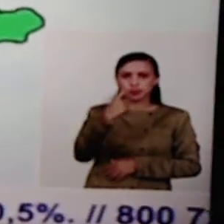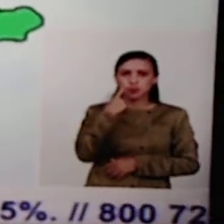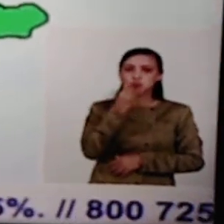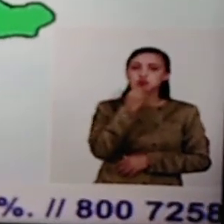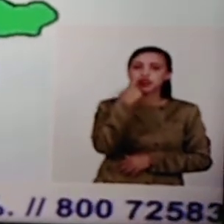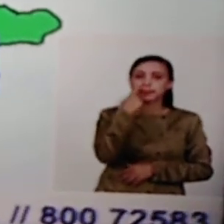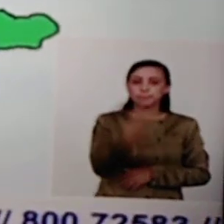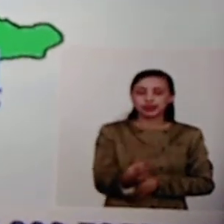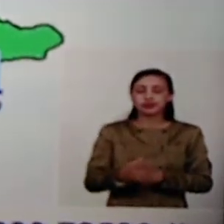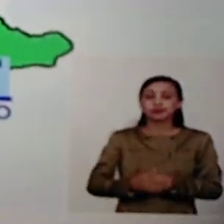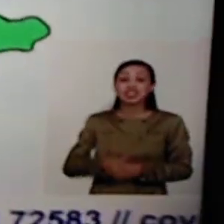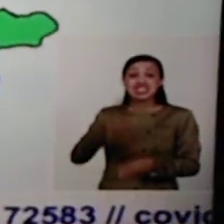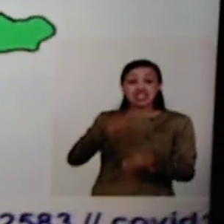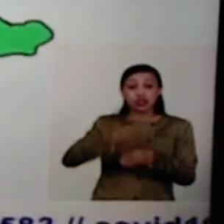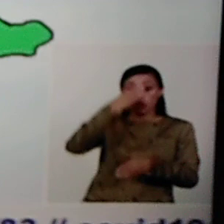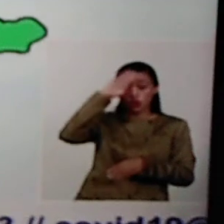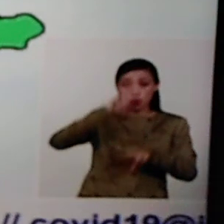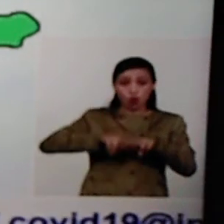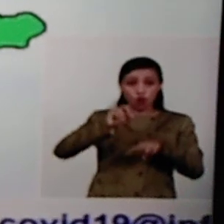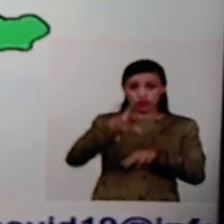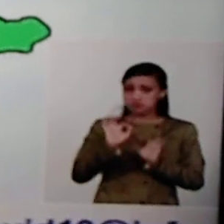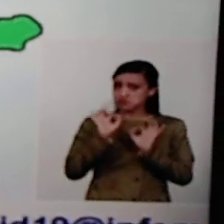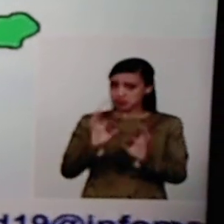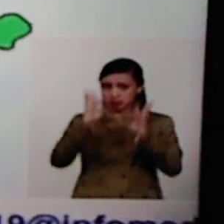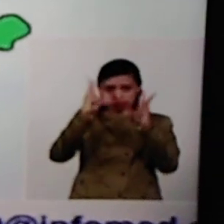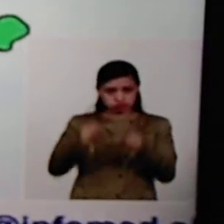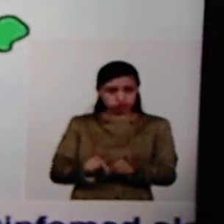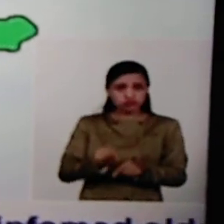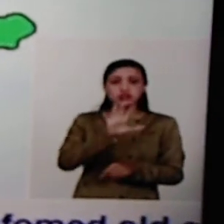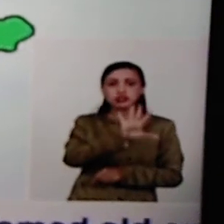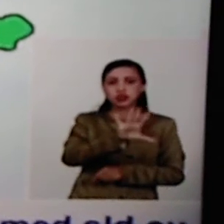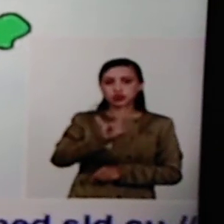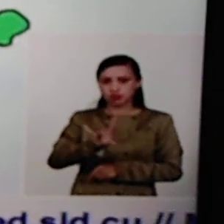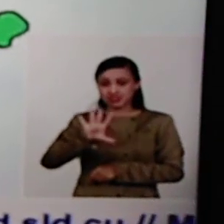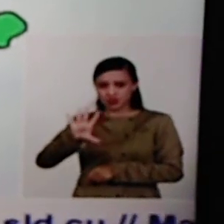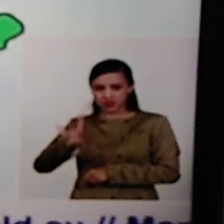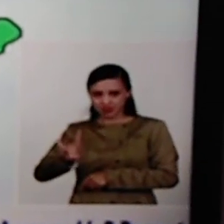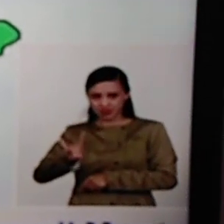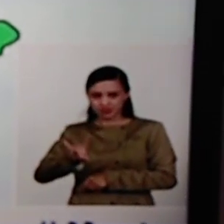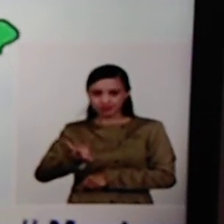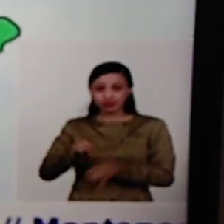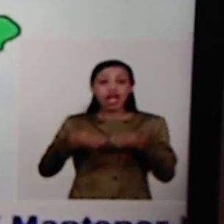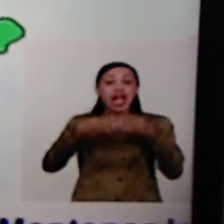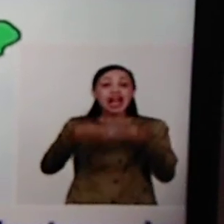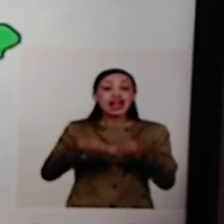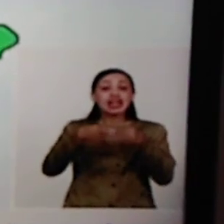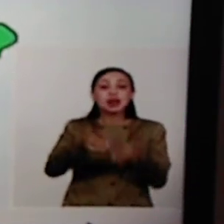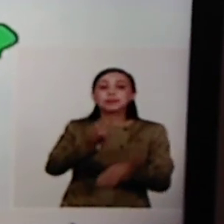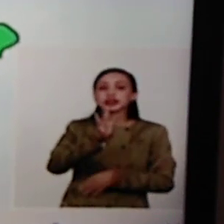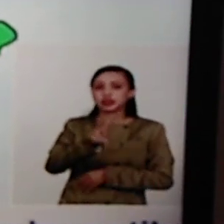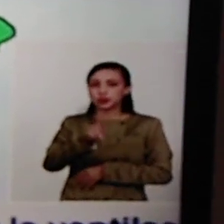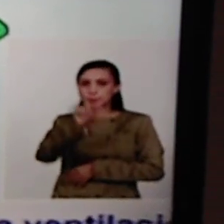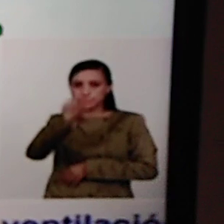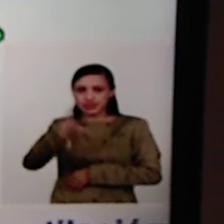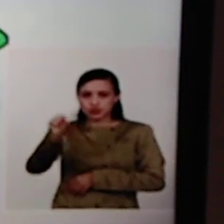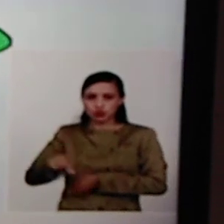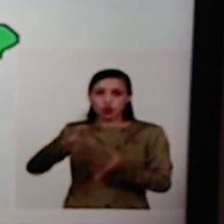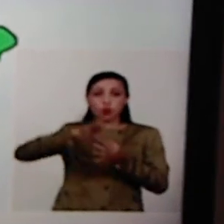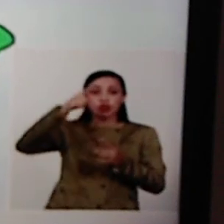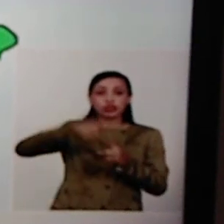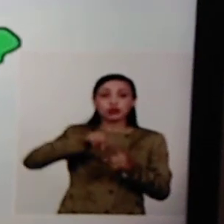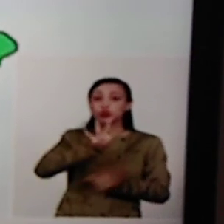Santiago y Holguín con la misma cifra cada uno, 59, Granma con 31, Guantánamo con 4,